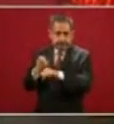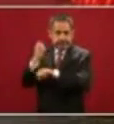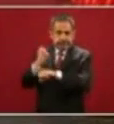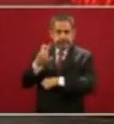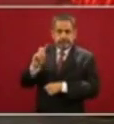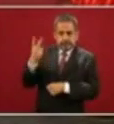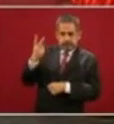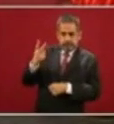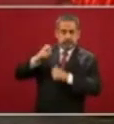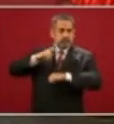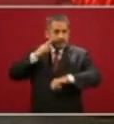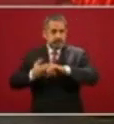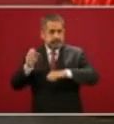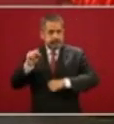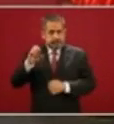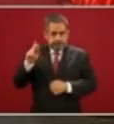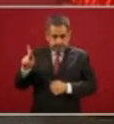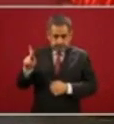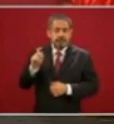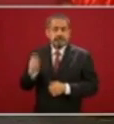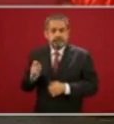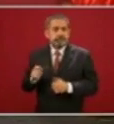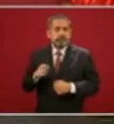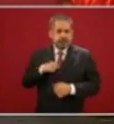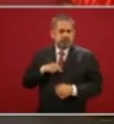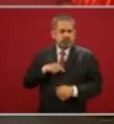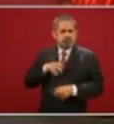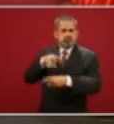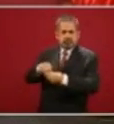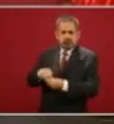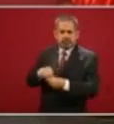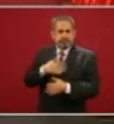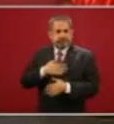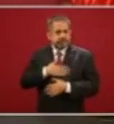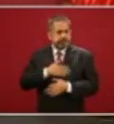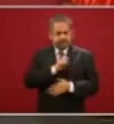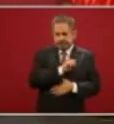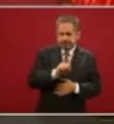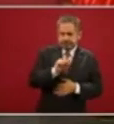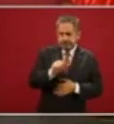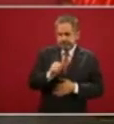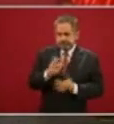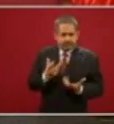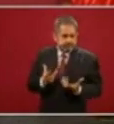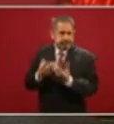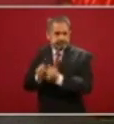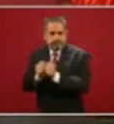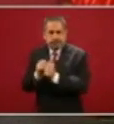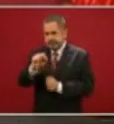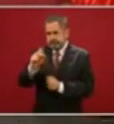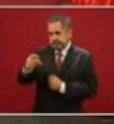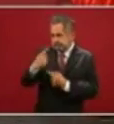por el secretario de Educación Pública y en el que participamos como Secretaría de Salud y Institución Coordinadora de